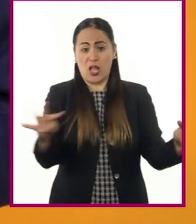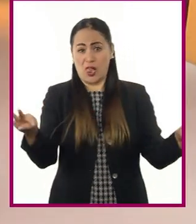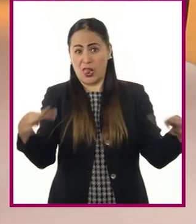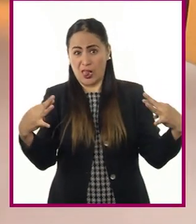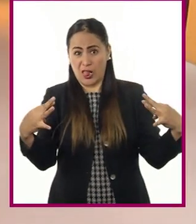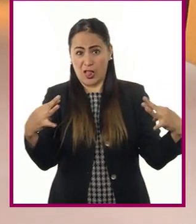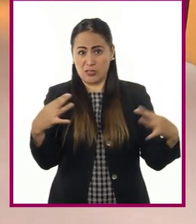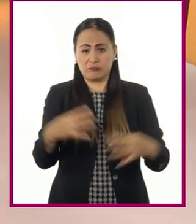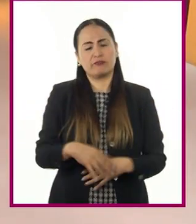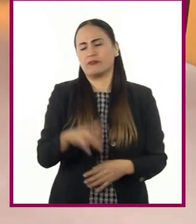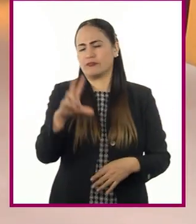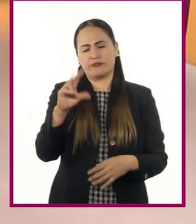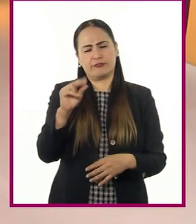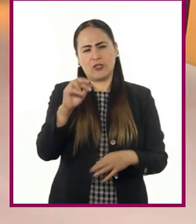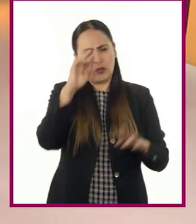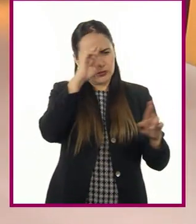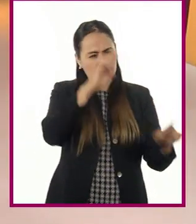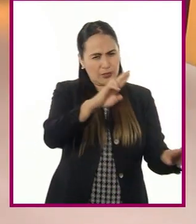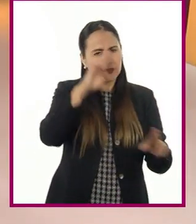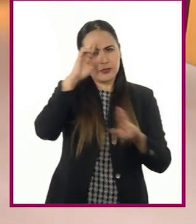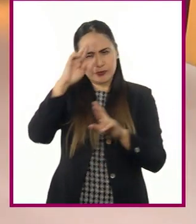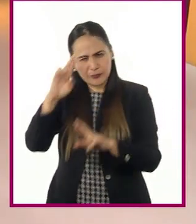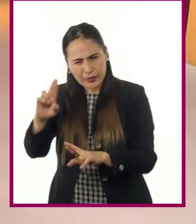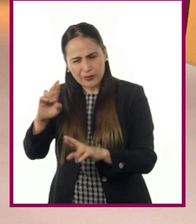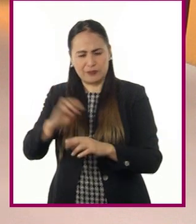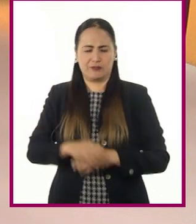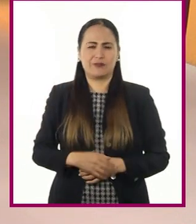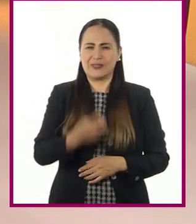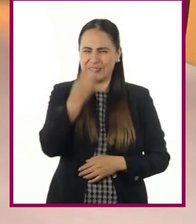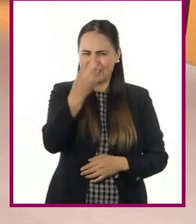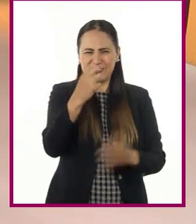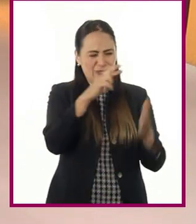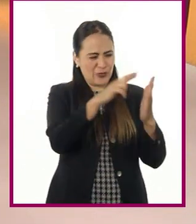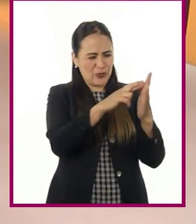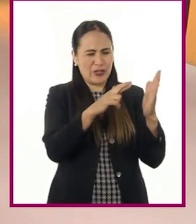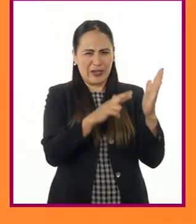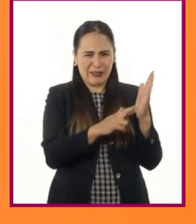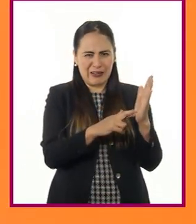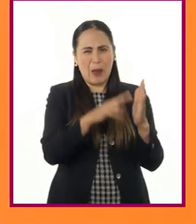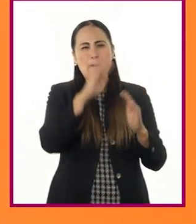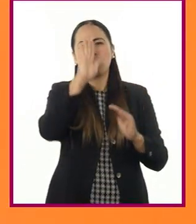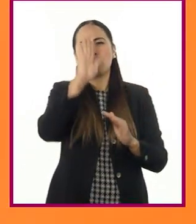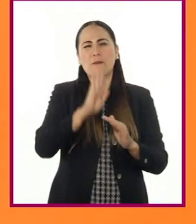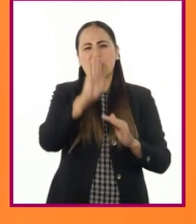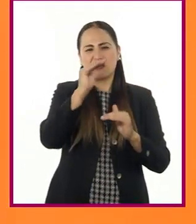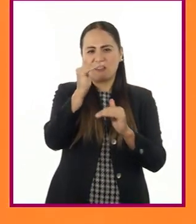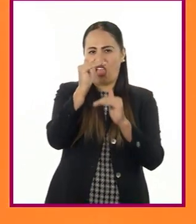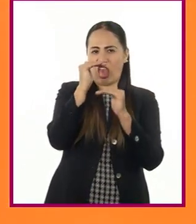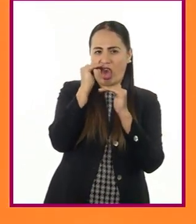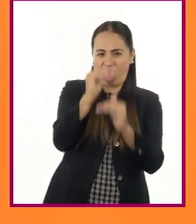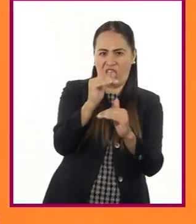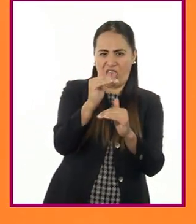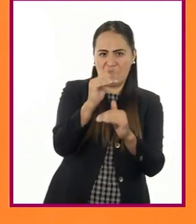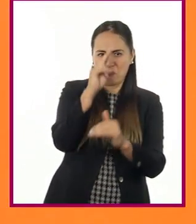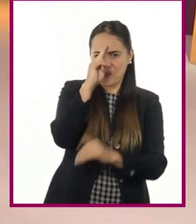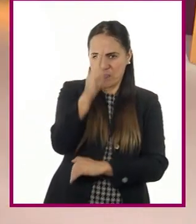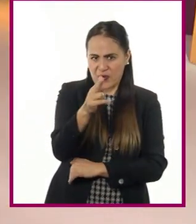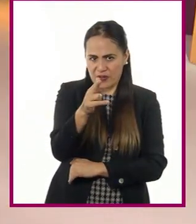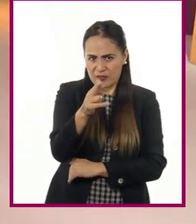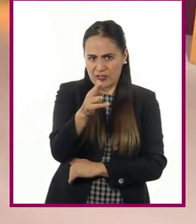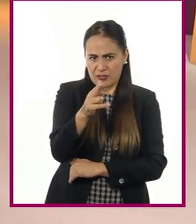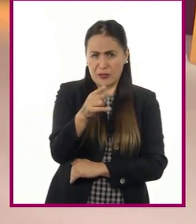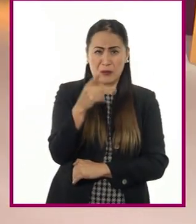audiencia. Reglas como esta parecen restringir, pero en